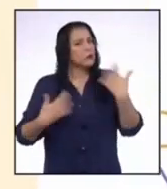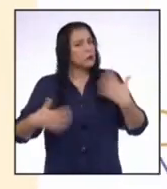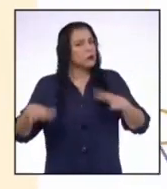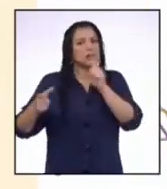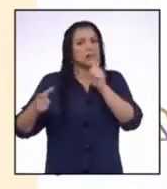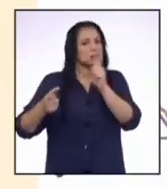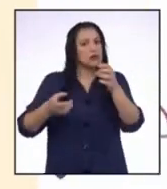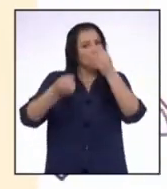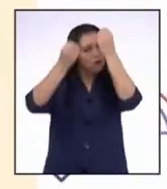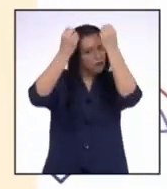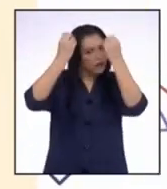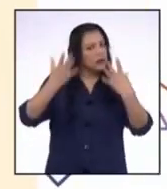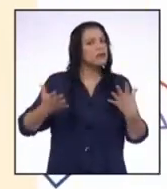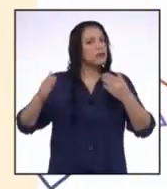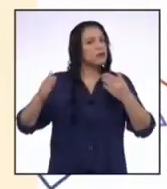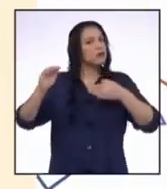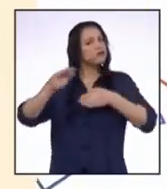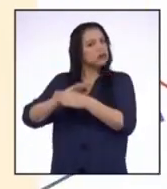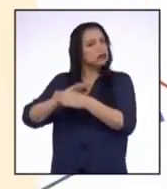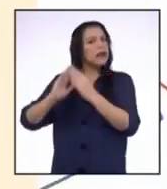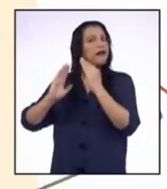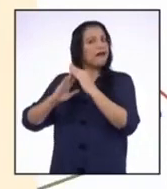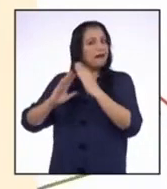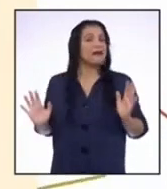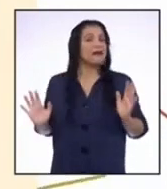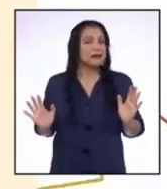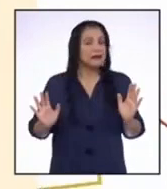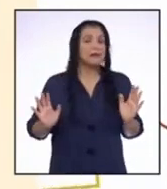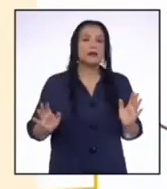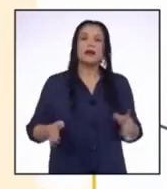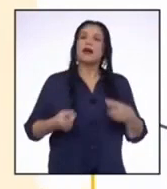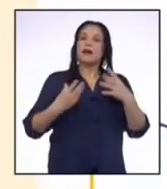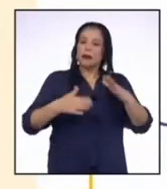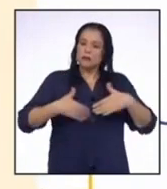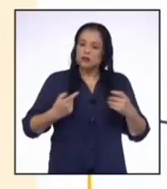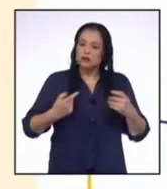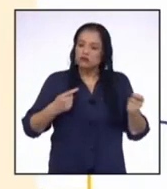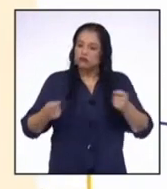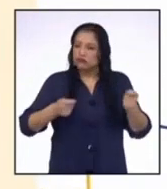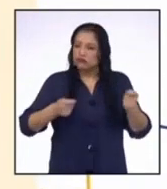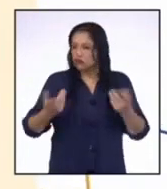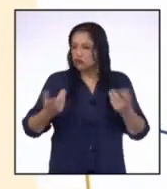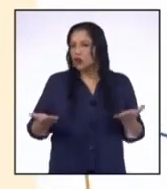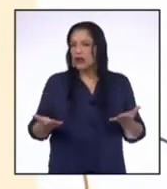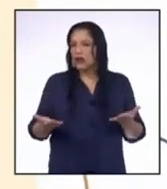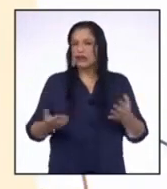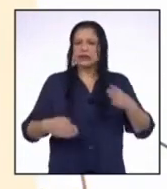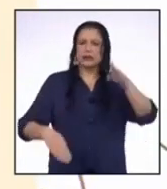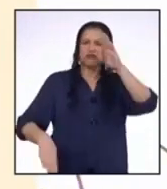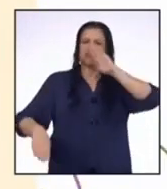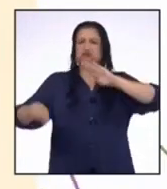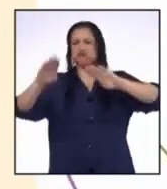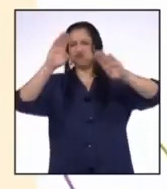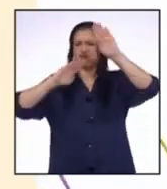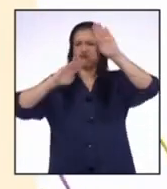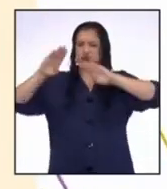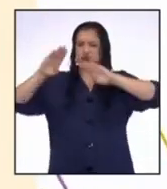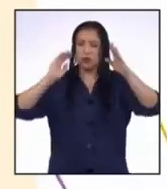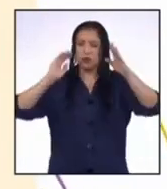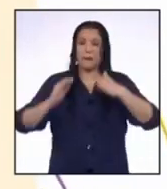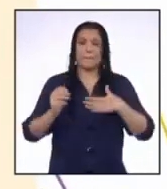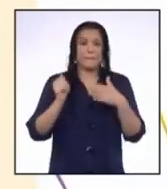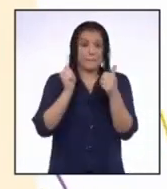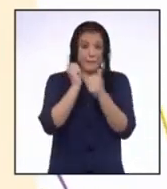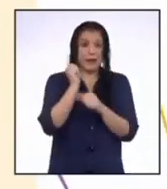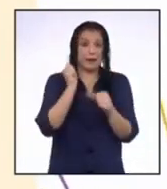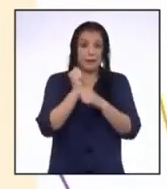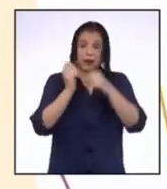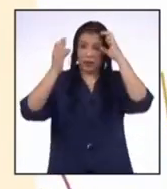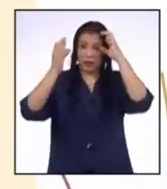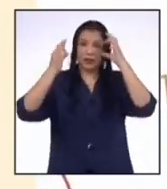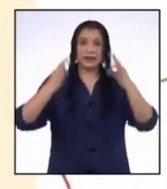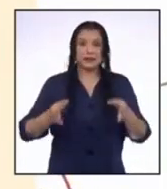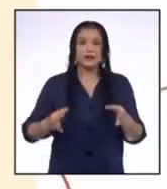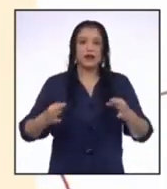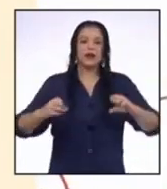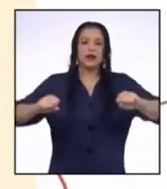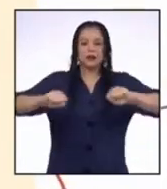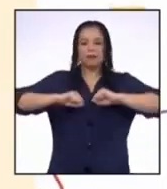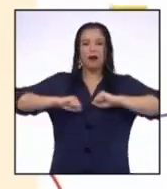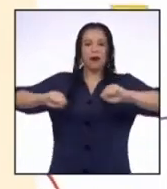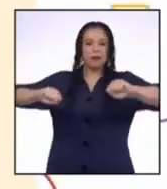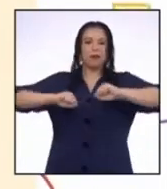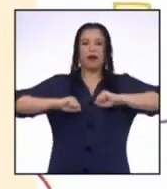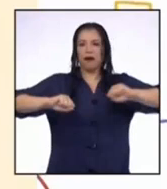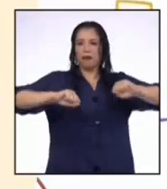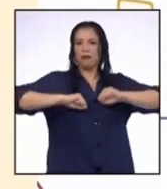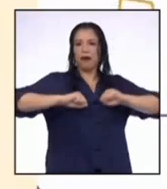no cumplíamos con la cuarentena. Para manejar esa situación frustrante, mi hermano decidió hacer ejercicio en